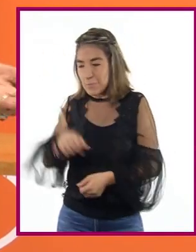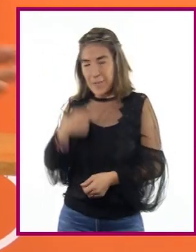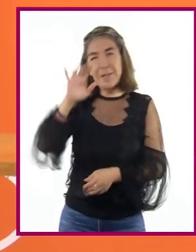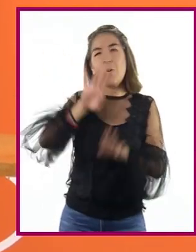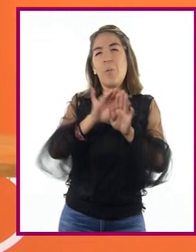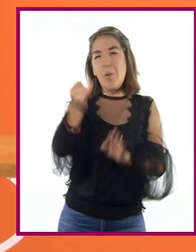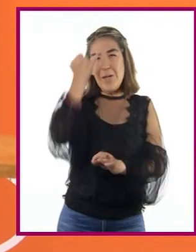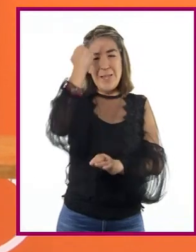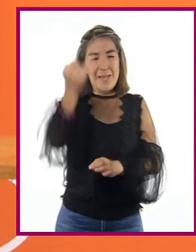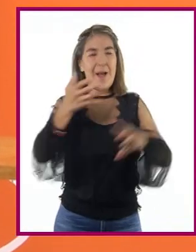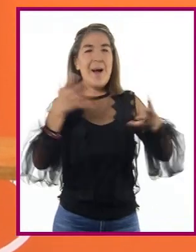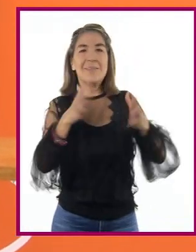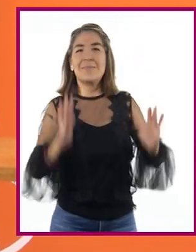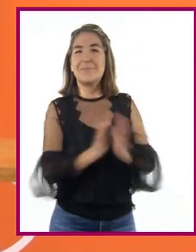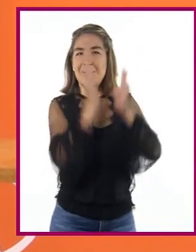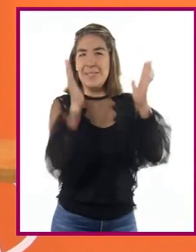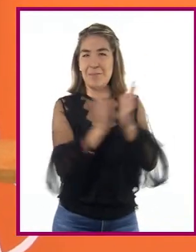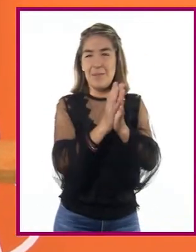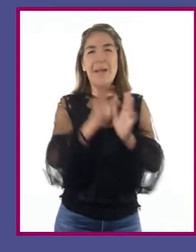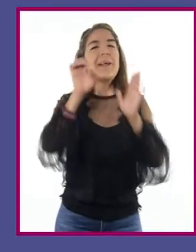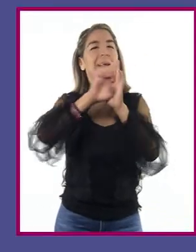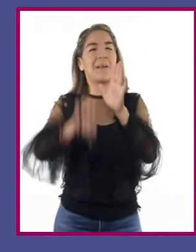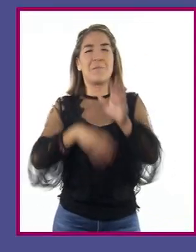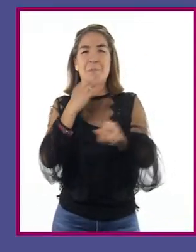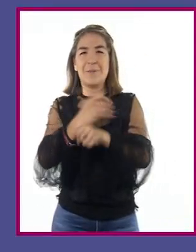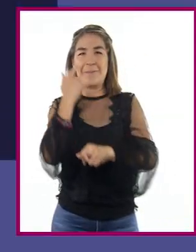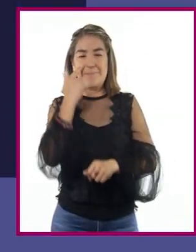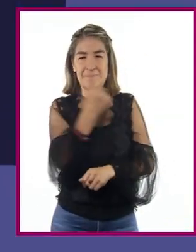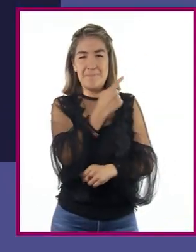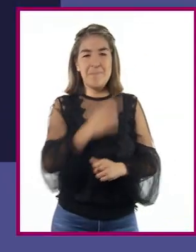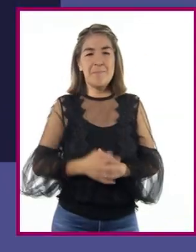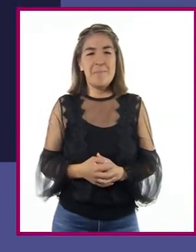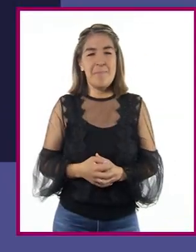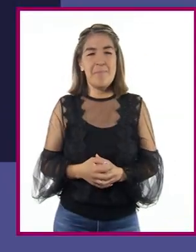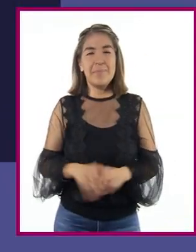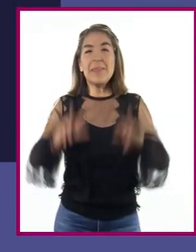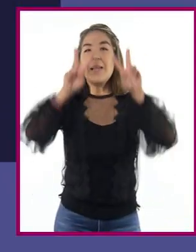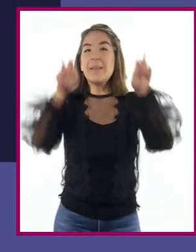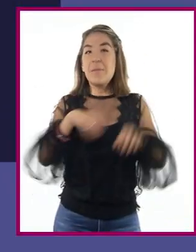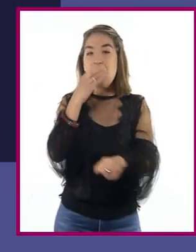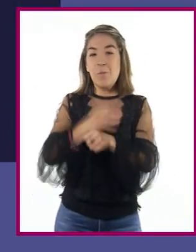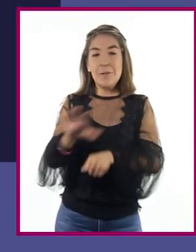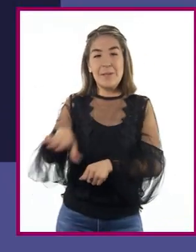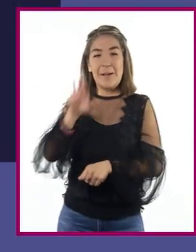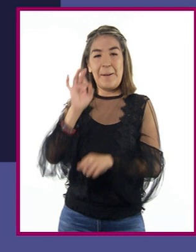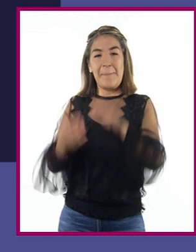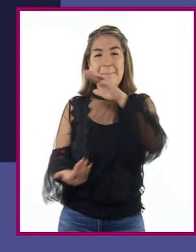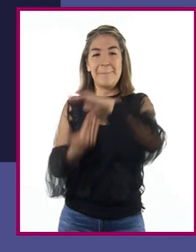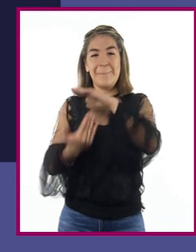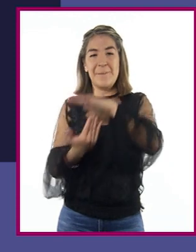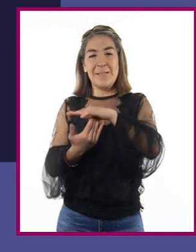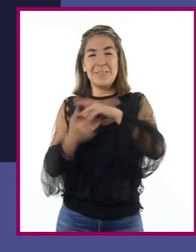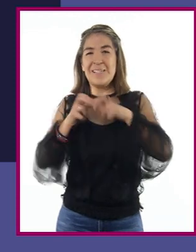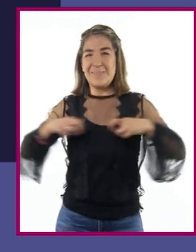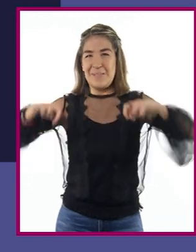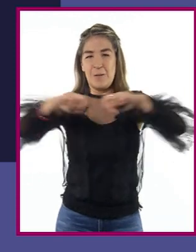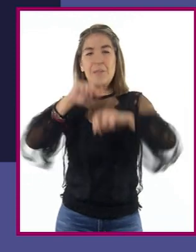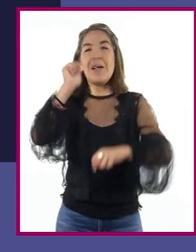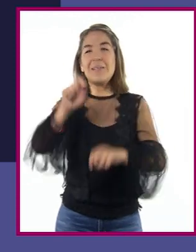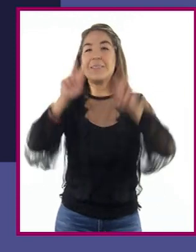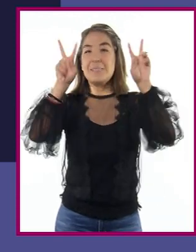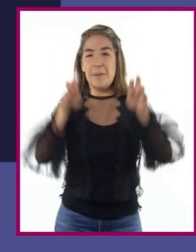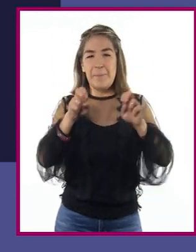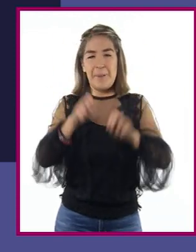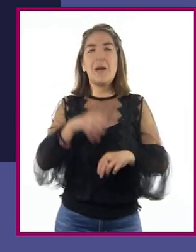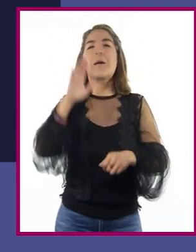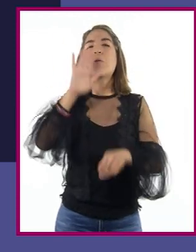de participar. Vamos a un ejemplo. El tema que escogimos para la mesa es el maltrato animal, en lo referente